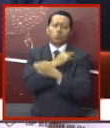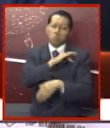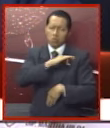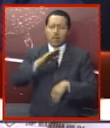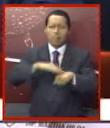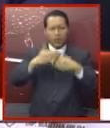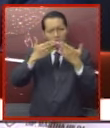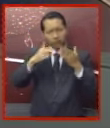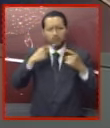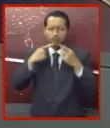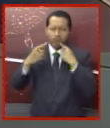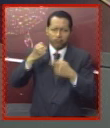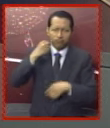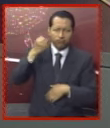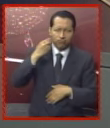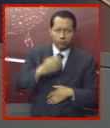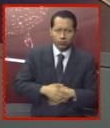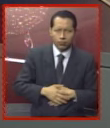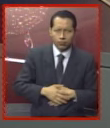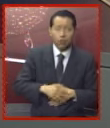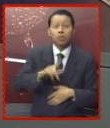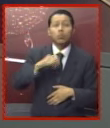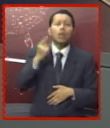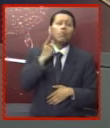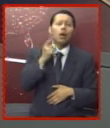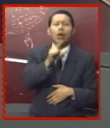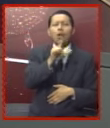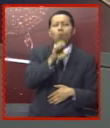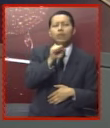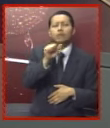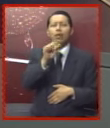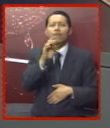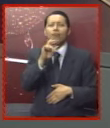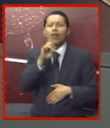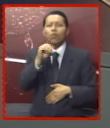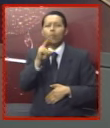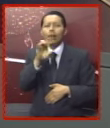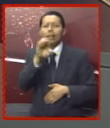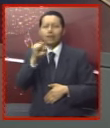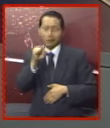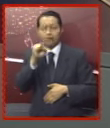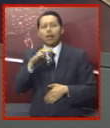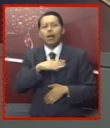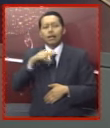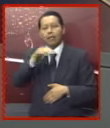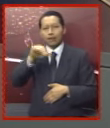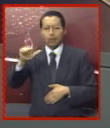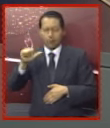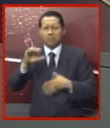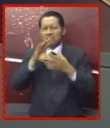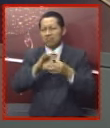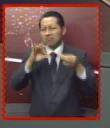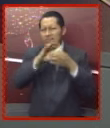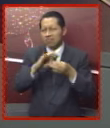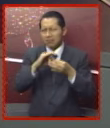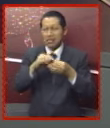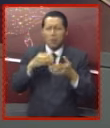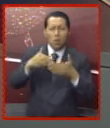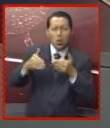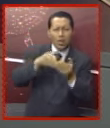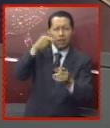amplia. Bueno, posteriormente el diputado Luis Alfredo Valles, del Partido Nueva Alianza, dijo que el modelo hace énfasis